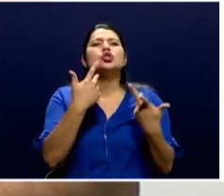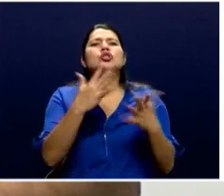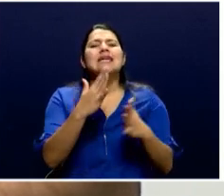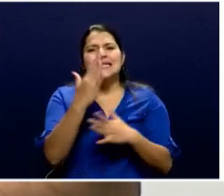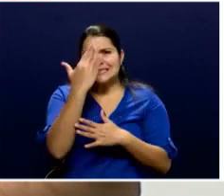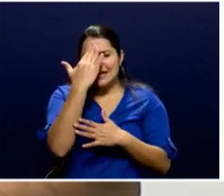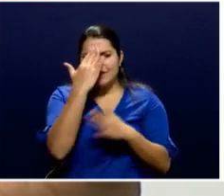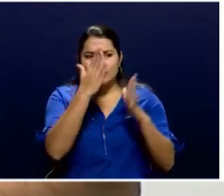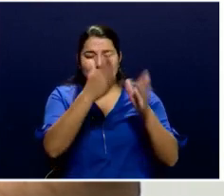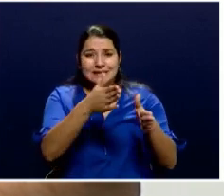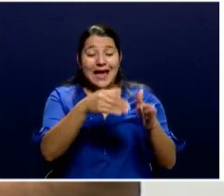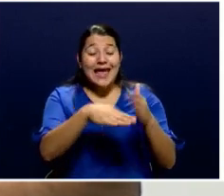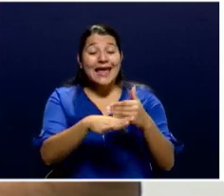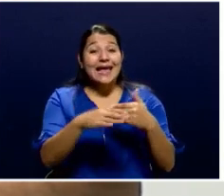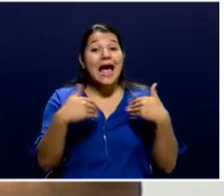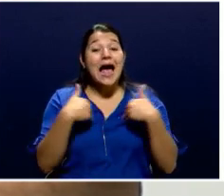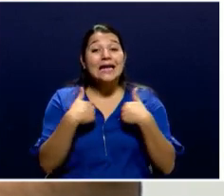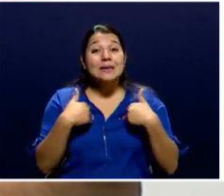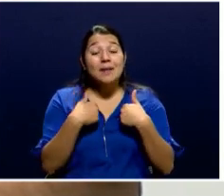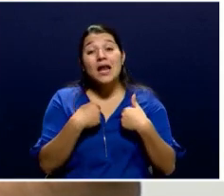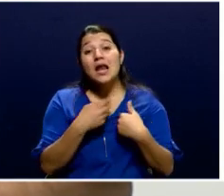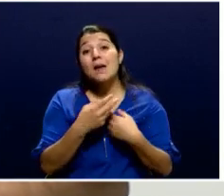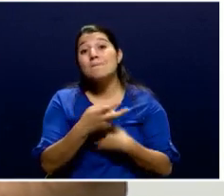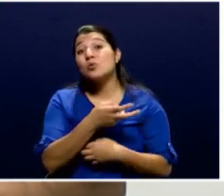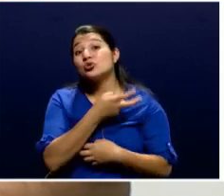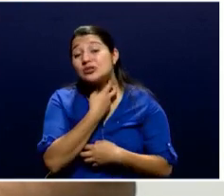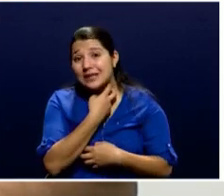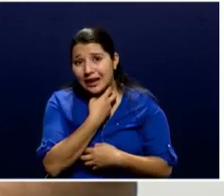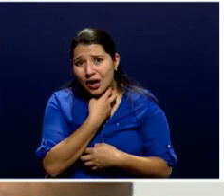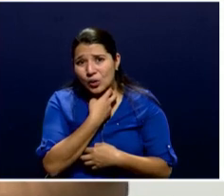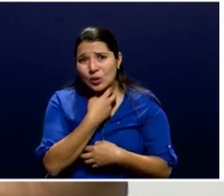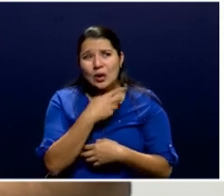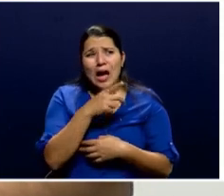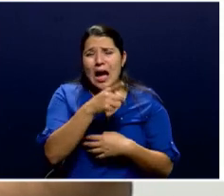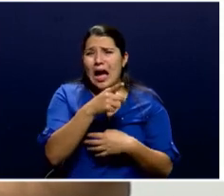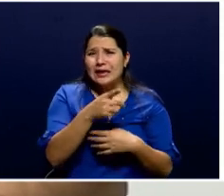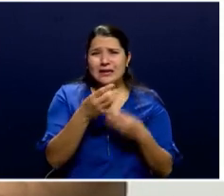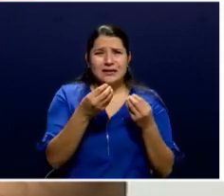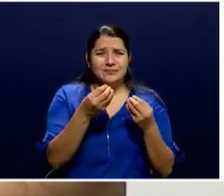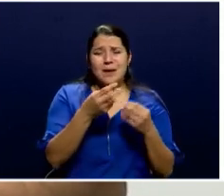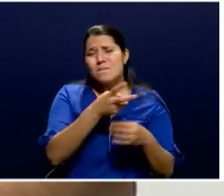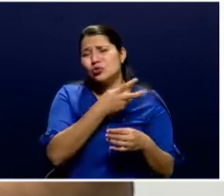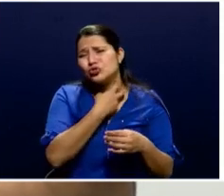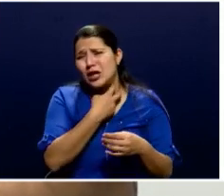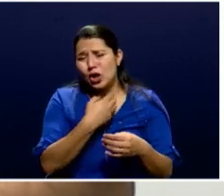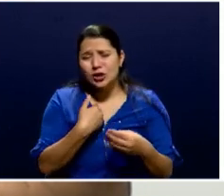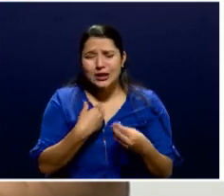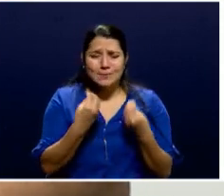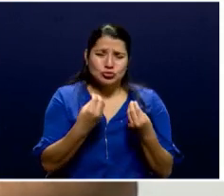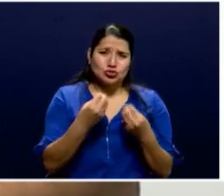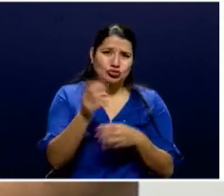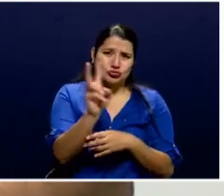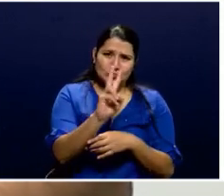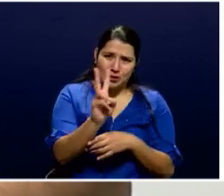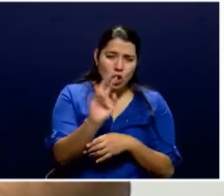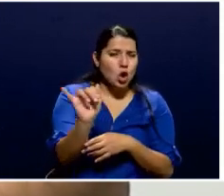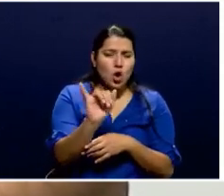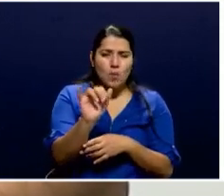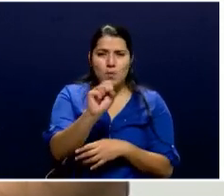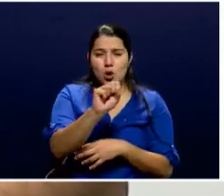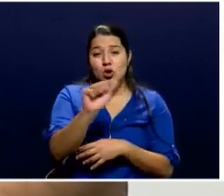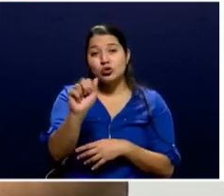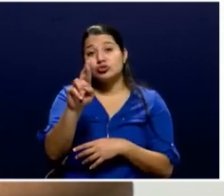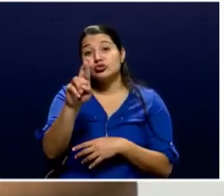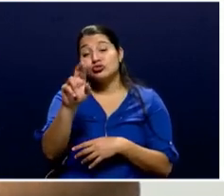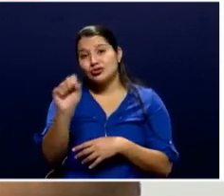murciélagos. En poblaciones de murciélagos hay demasiada cantidad de virus semejante al SARS. Sabíamos que en cualquier momento